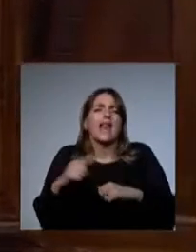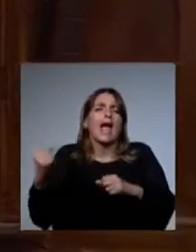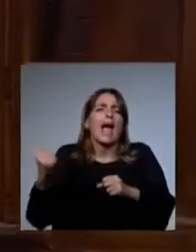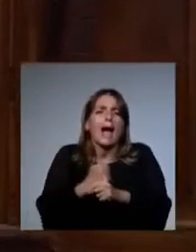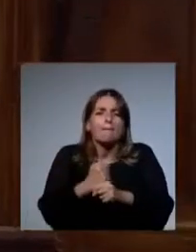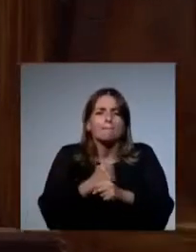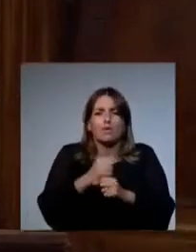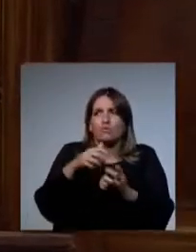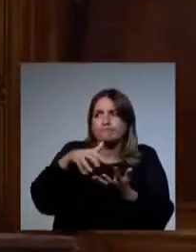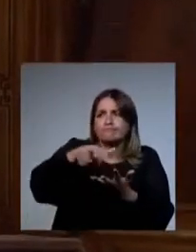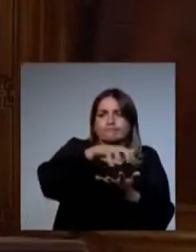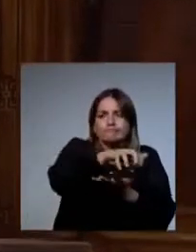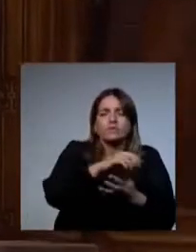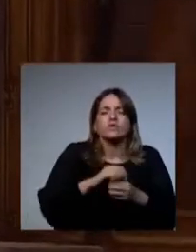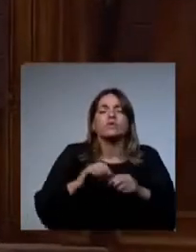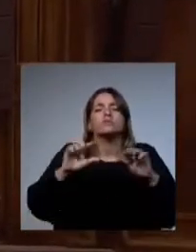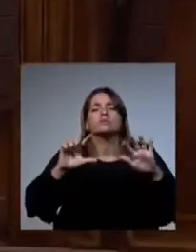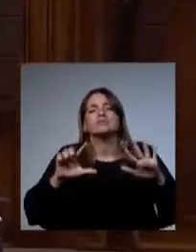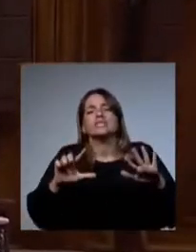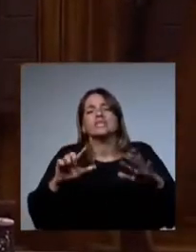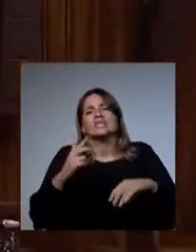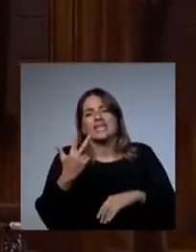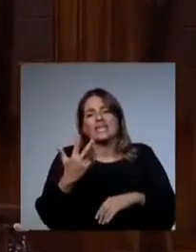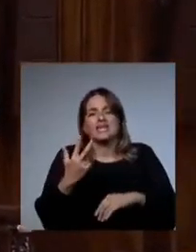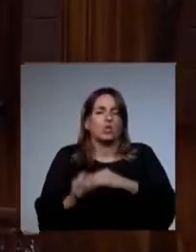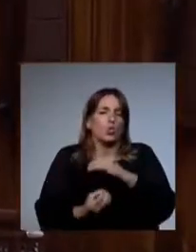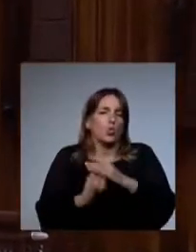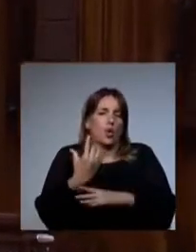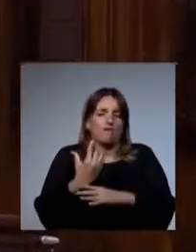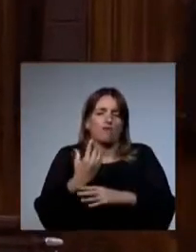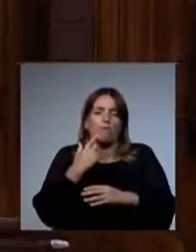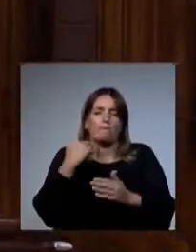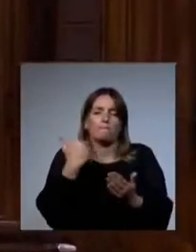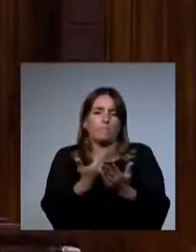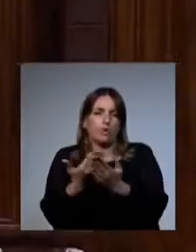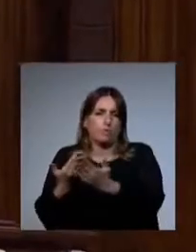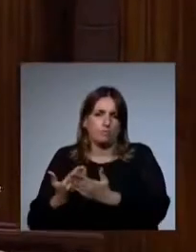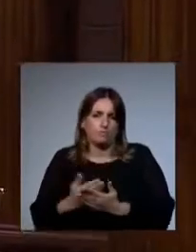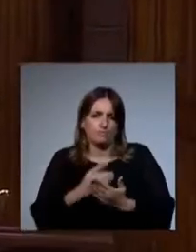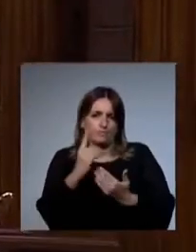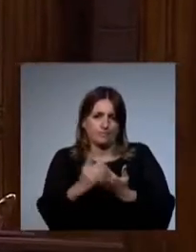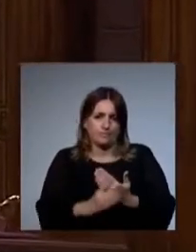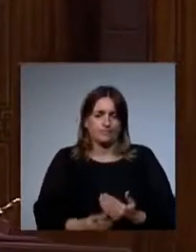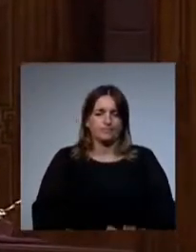durante 2020 73 nuevos proyectos.